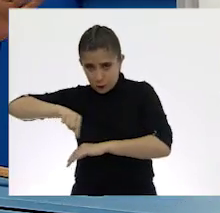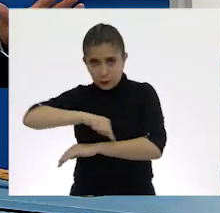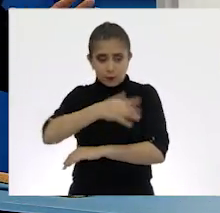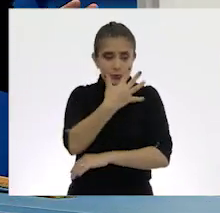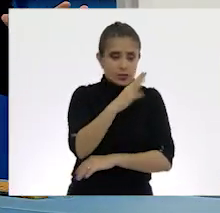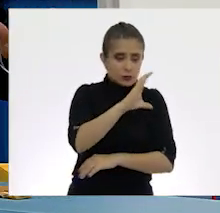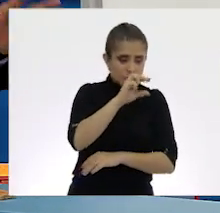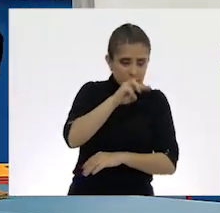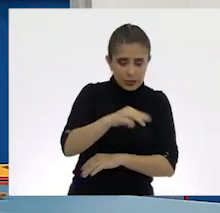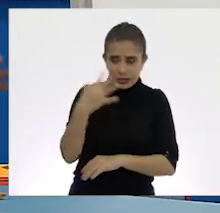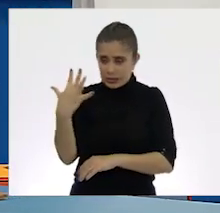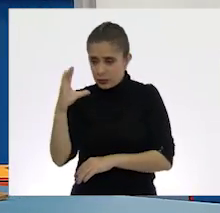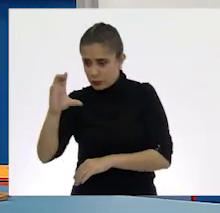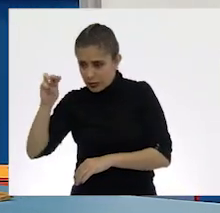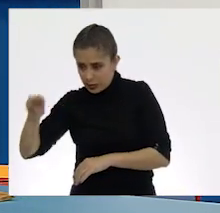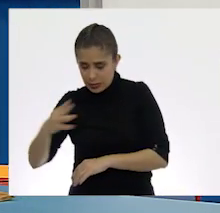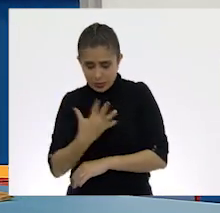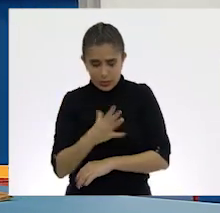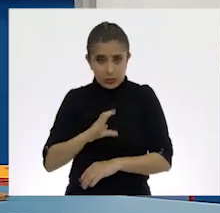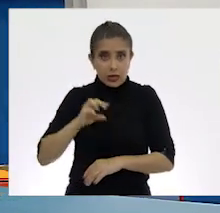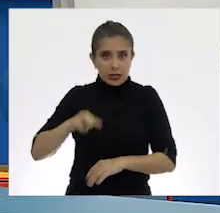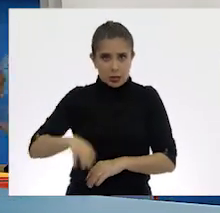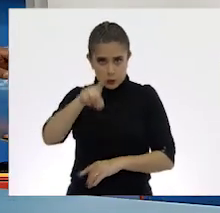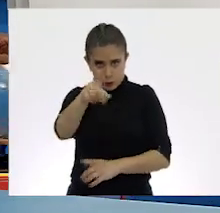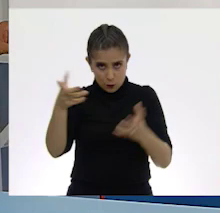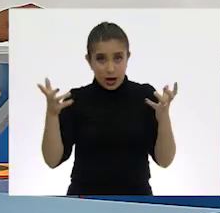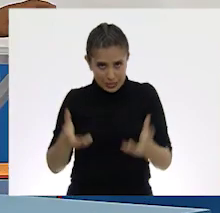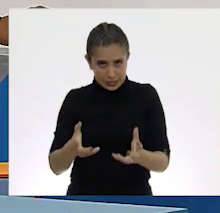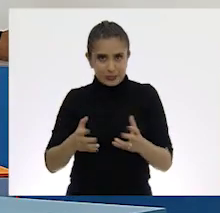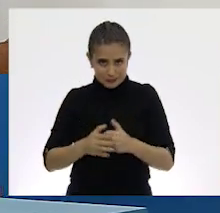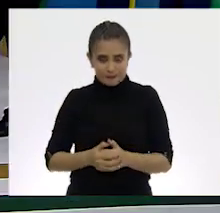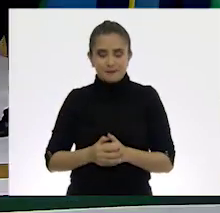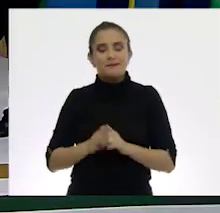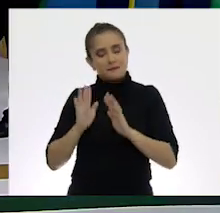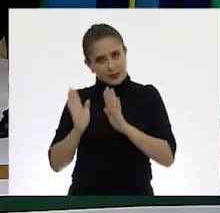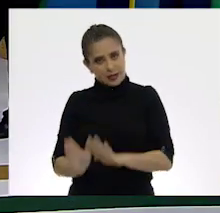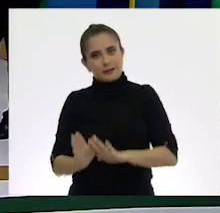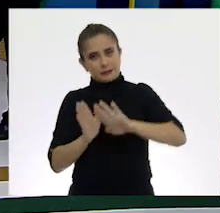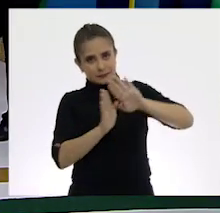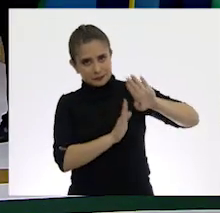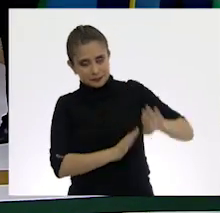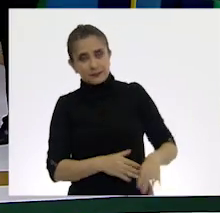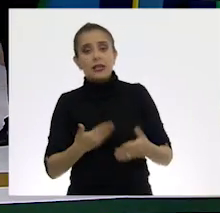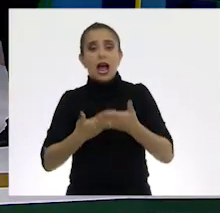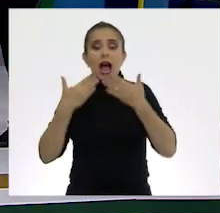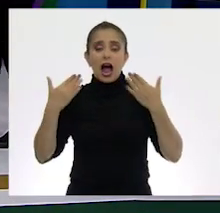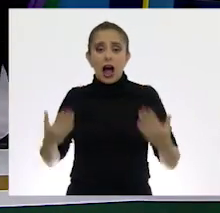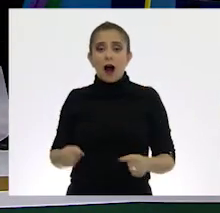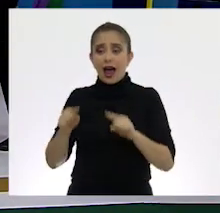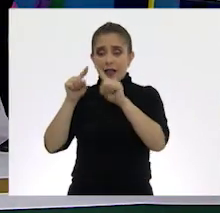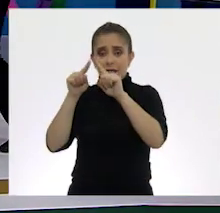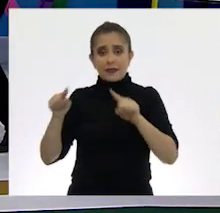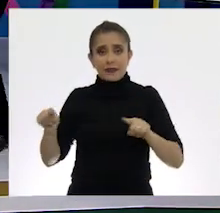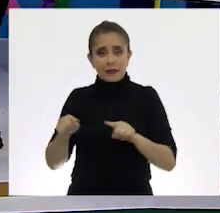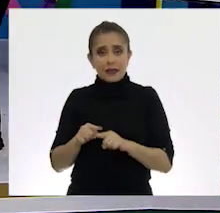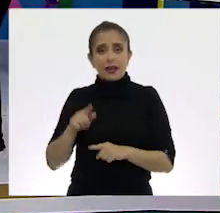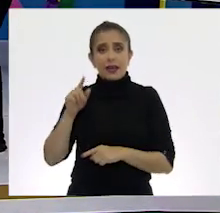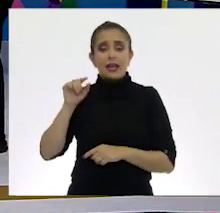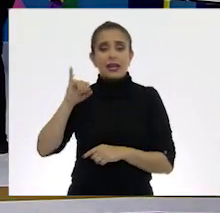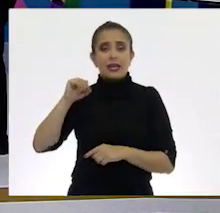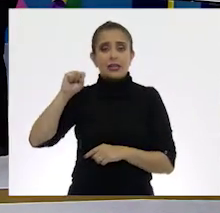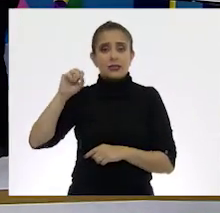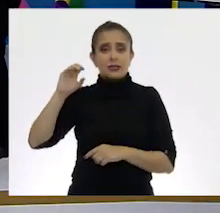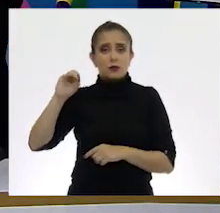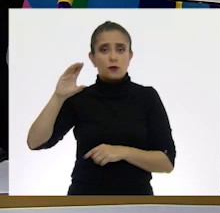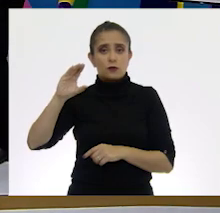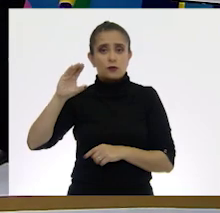¿Vamos bien? Bien. Triángulo equilátero. Vamos a hacer ahora, ¿qué te parece? un triángulo isósceles. ¿Qué